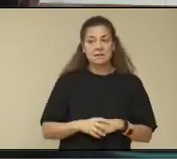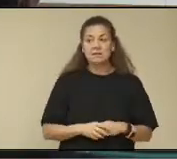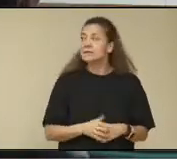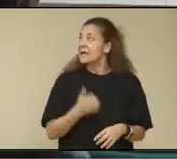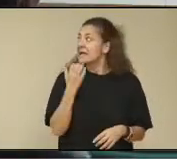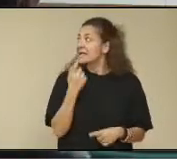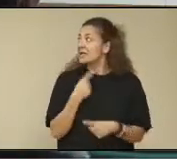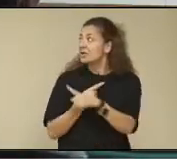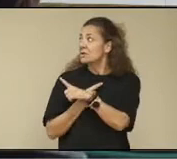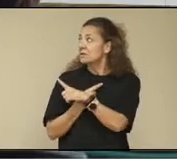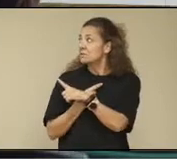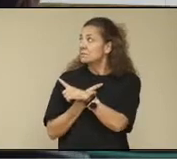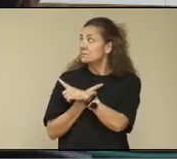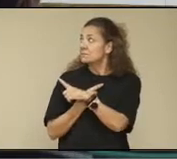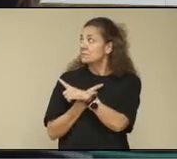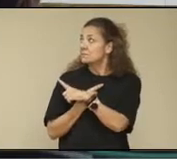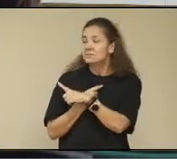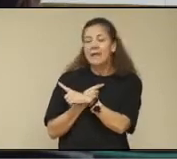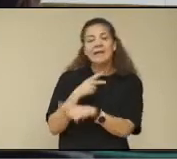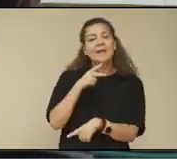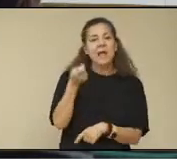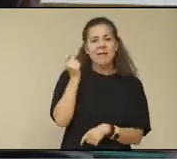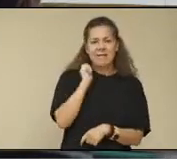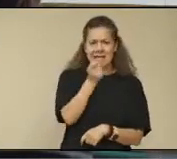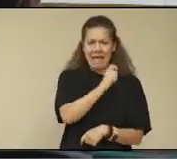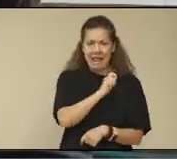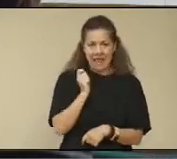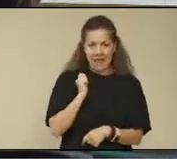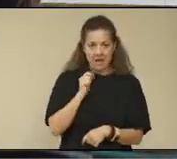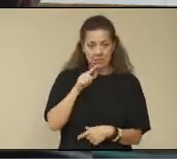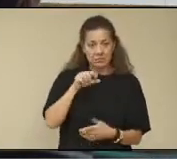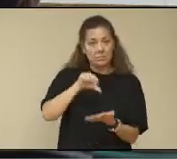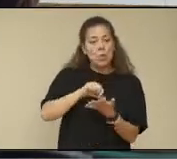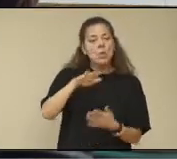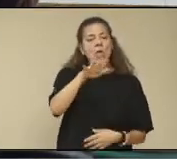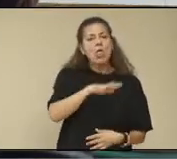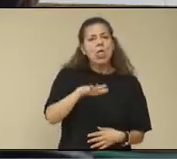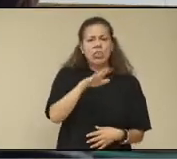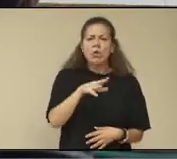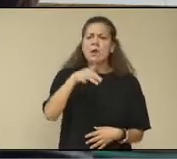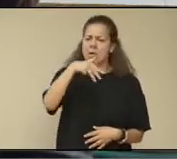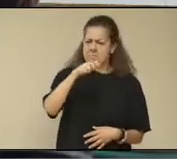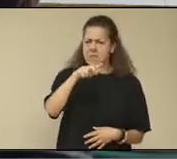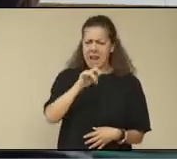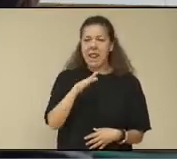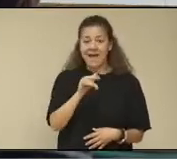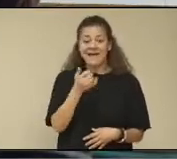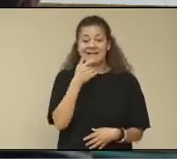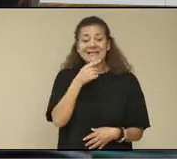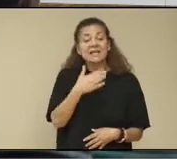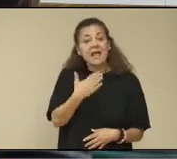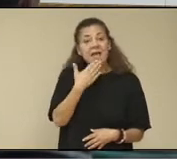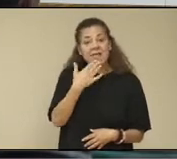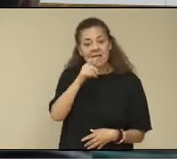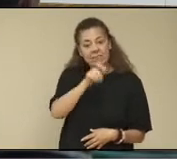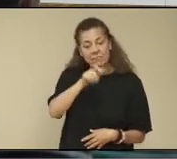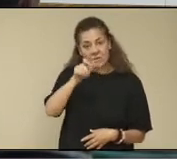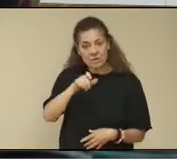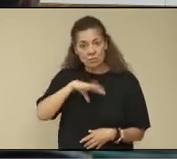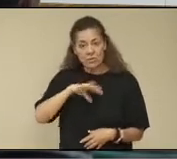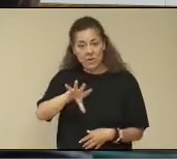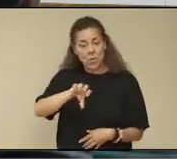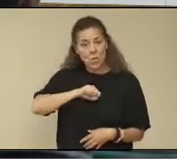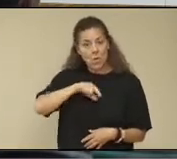esto es en Kilifi, en Kenia, en una zona endémica de malaria, si esto es la edad de las personas que pueden